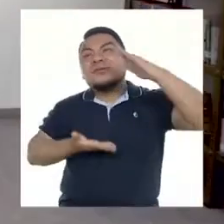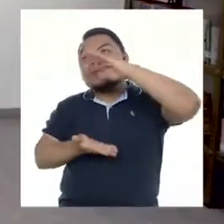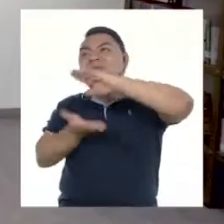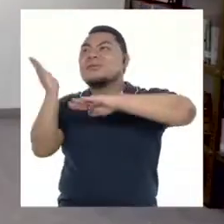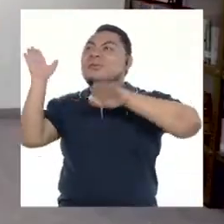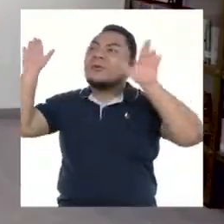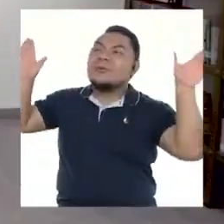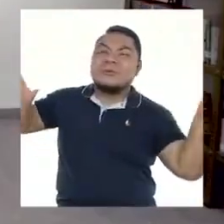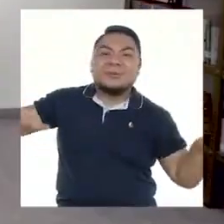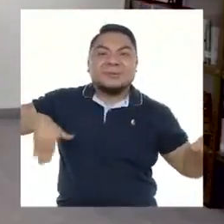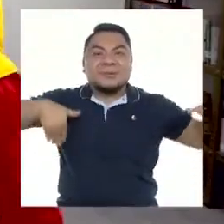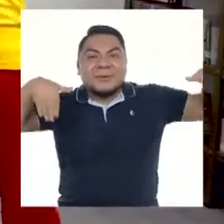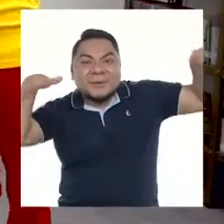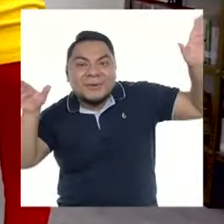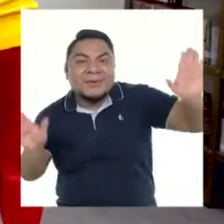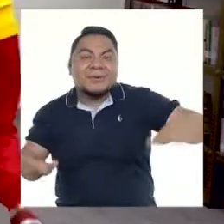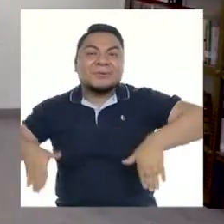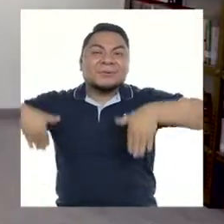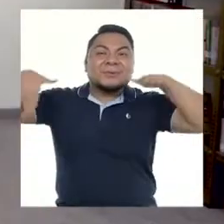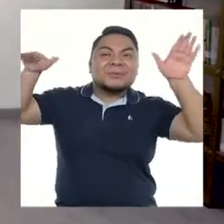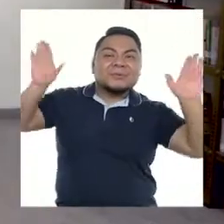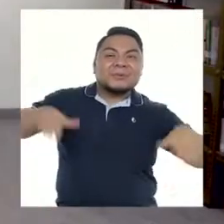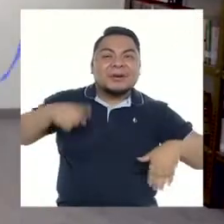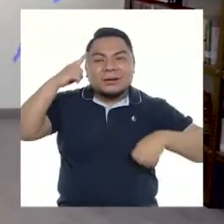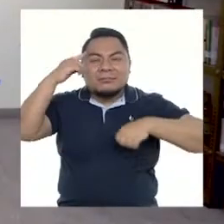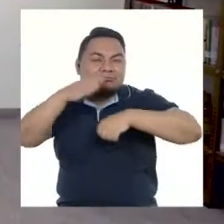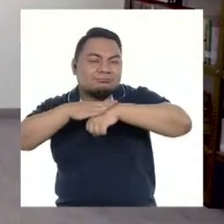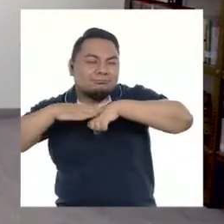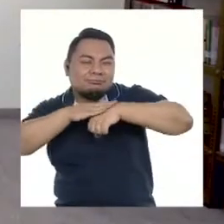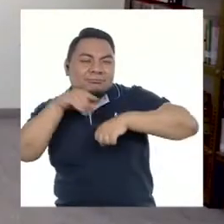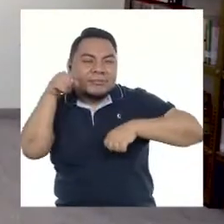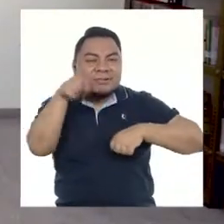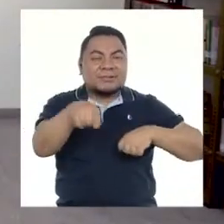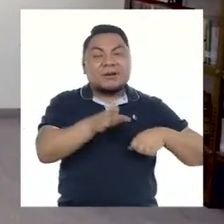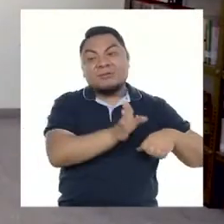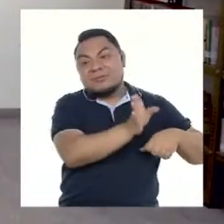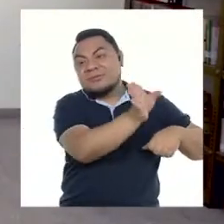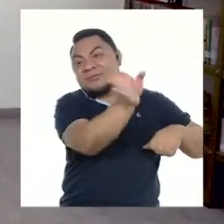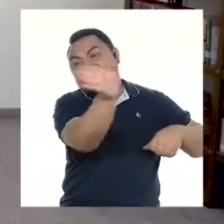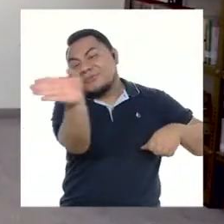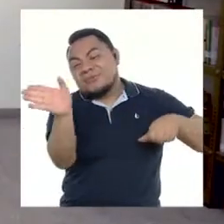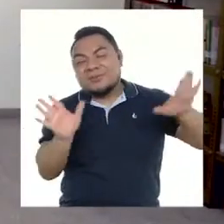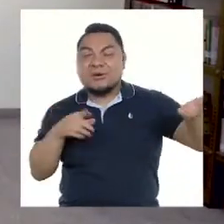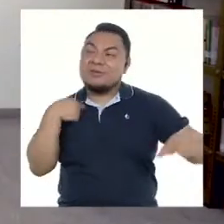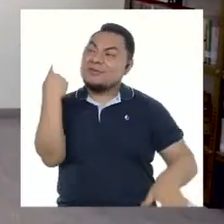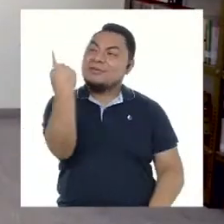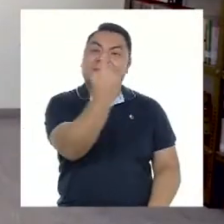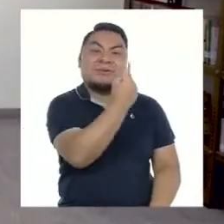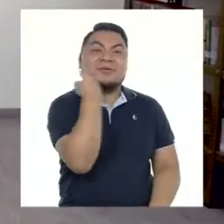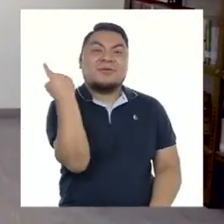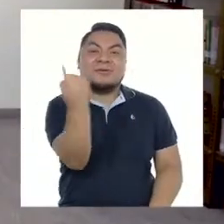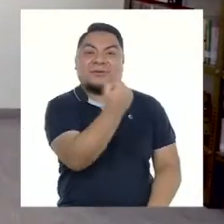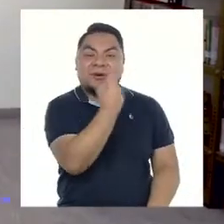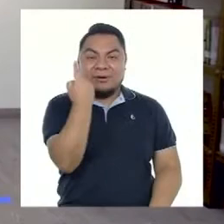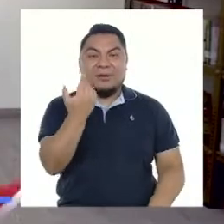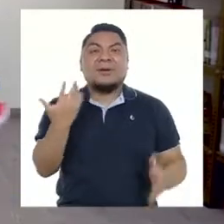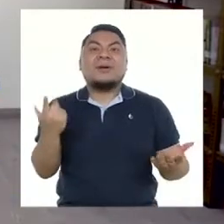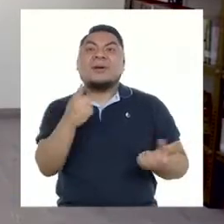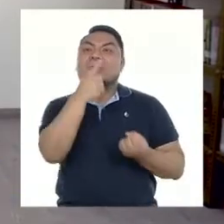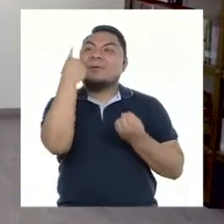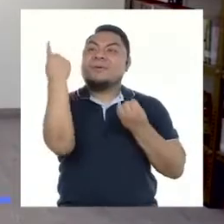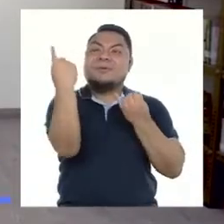hacia adelante, voy planeando hacia un costado. Doy tres vueltas en el